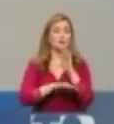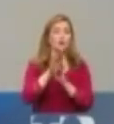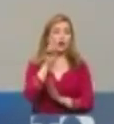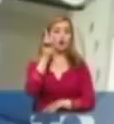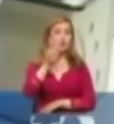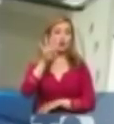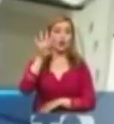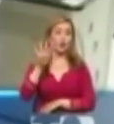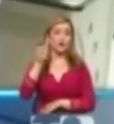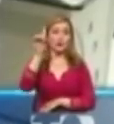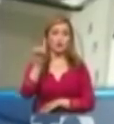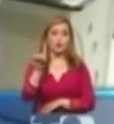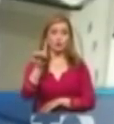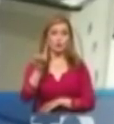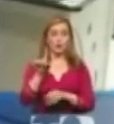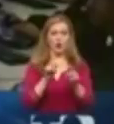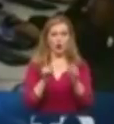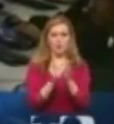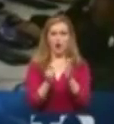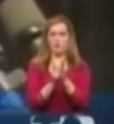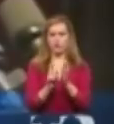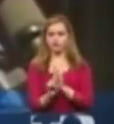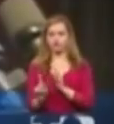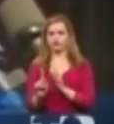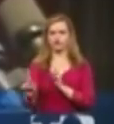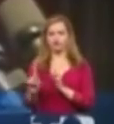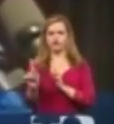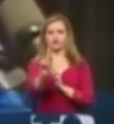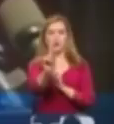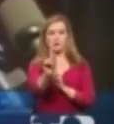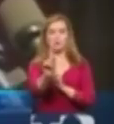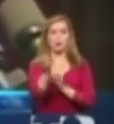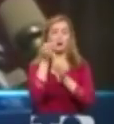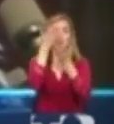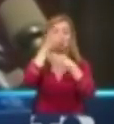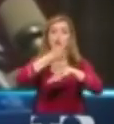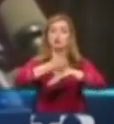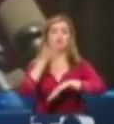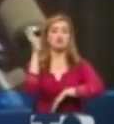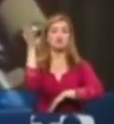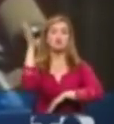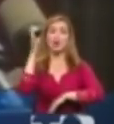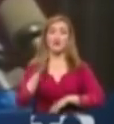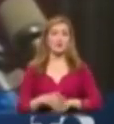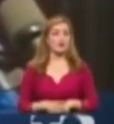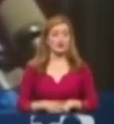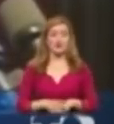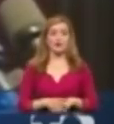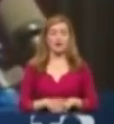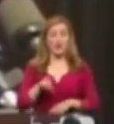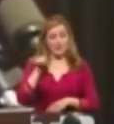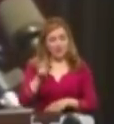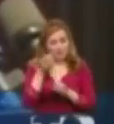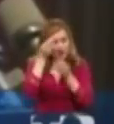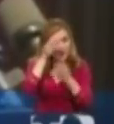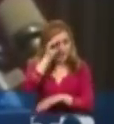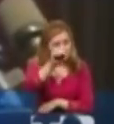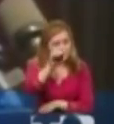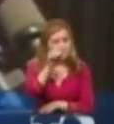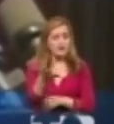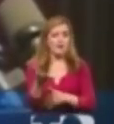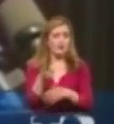de 241 movimientos inusuales. Obviamente estos eventos son los que debieron notificarse oportunamente y de